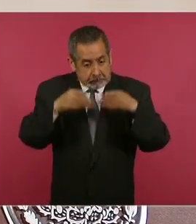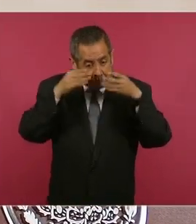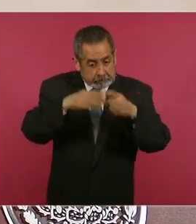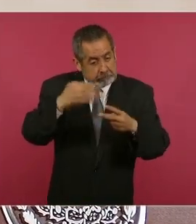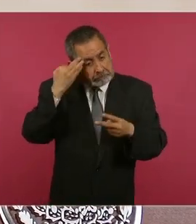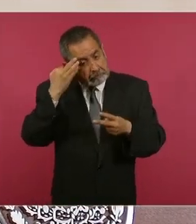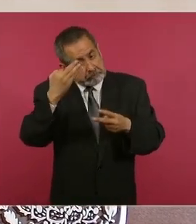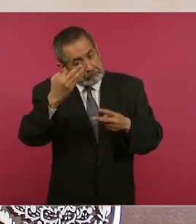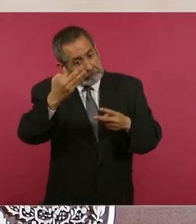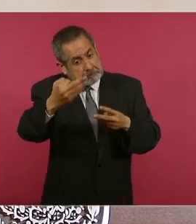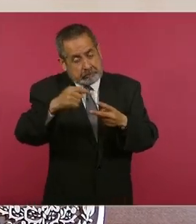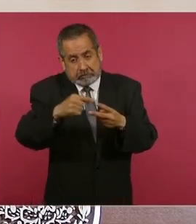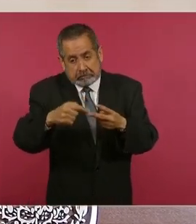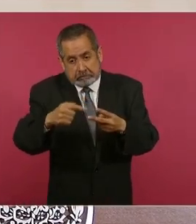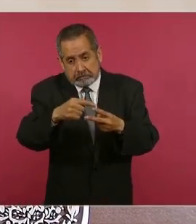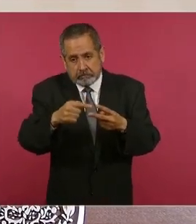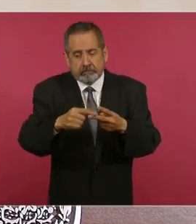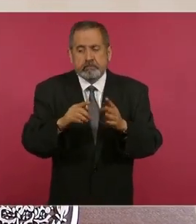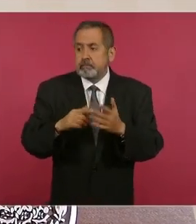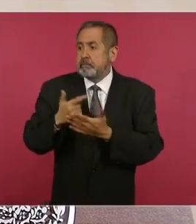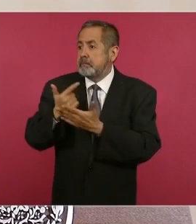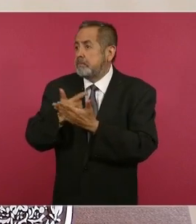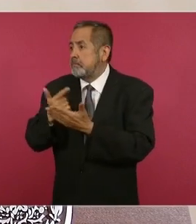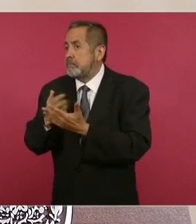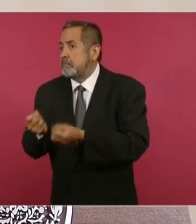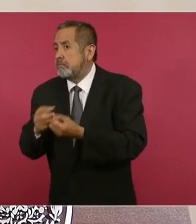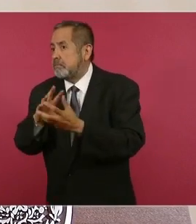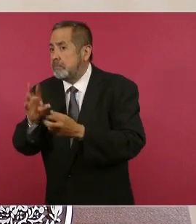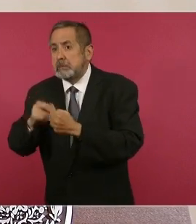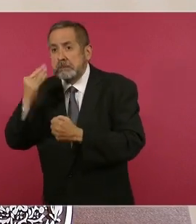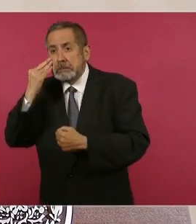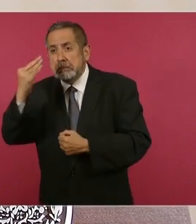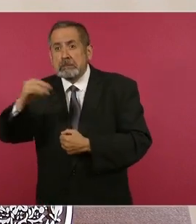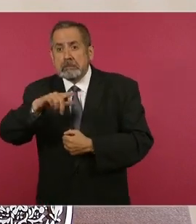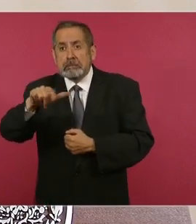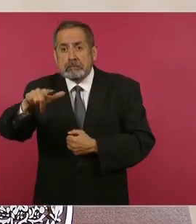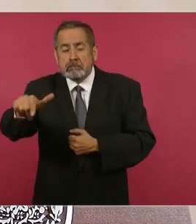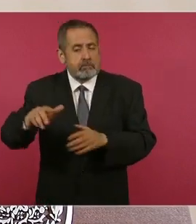tiempo con el censo. Ya